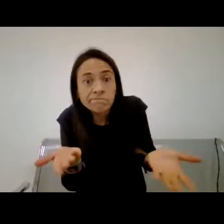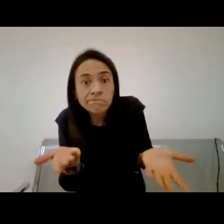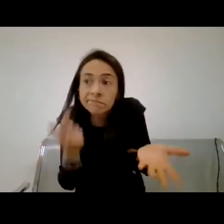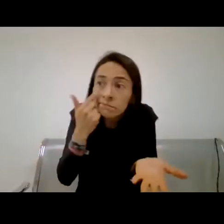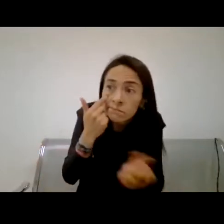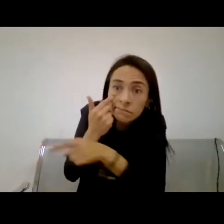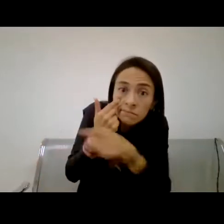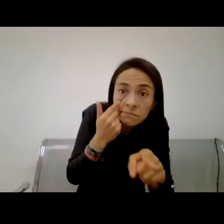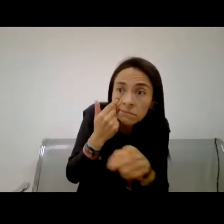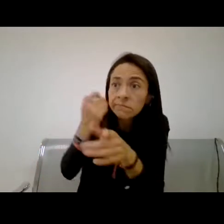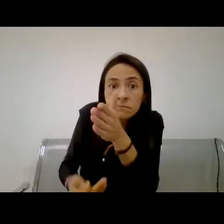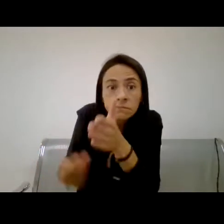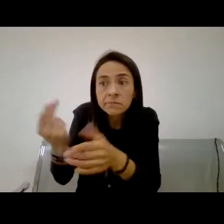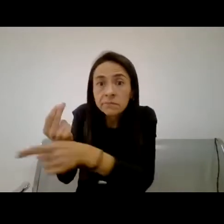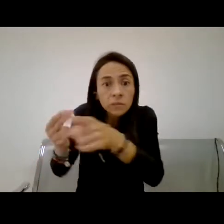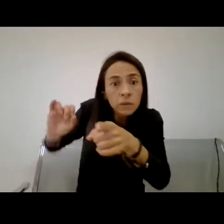Hacer visibilizar